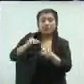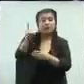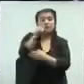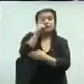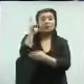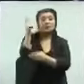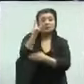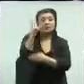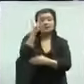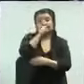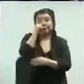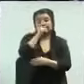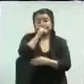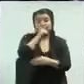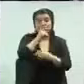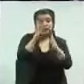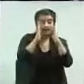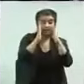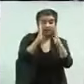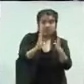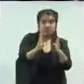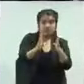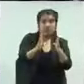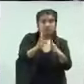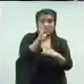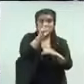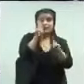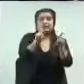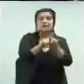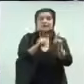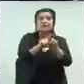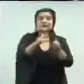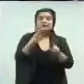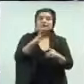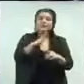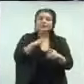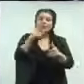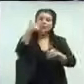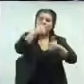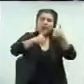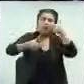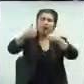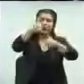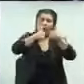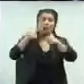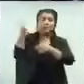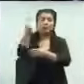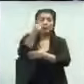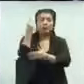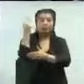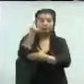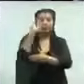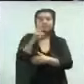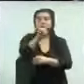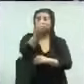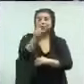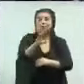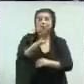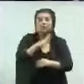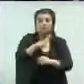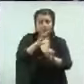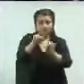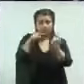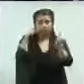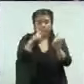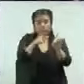que no se ha visto y ahora surge la duda importantísima de ¿tienen las zonas viales,